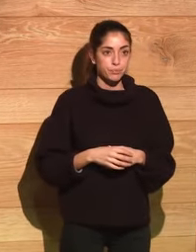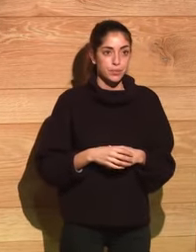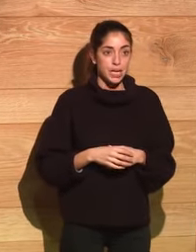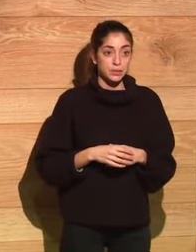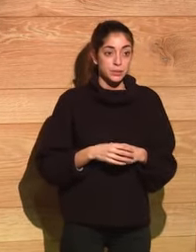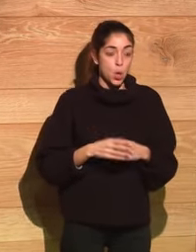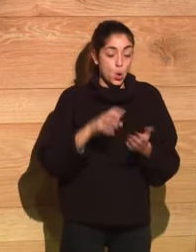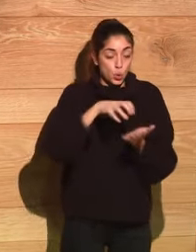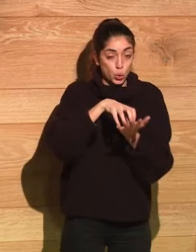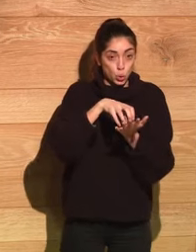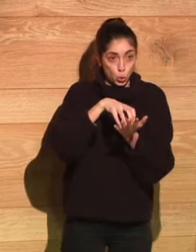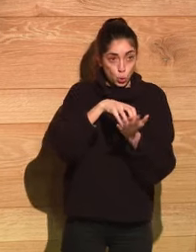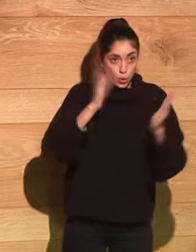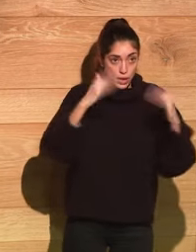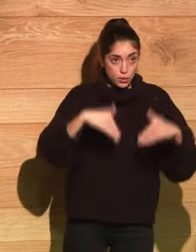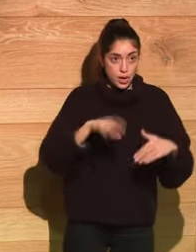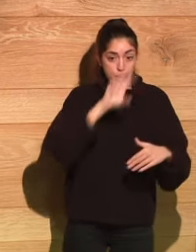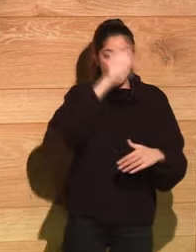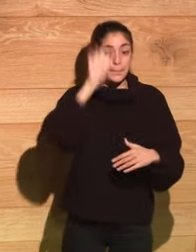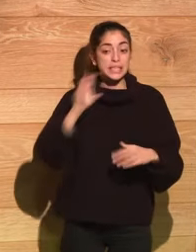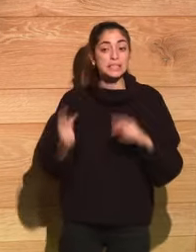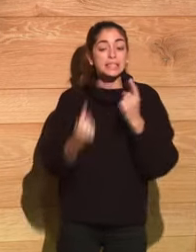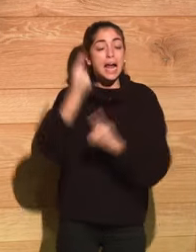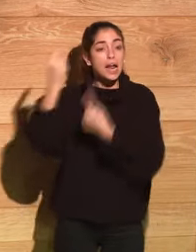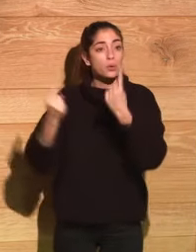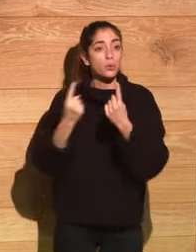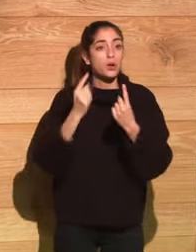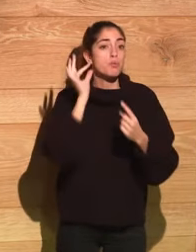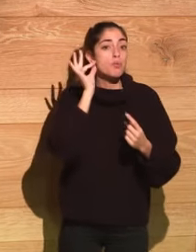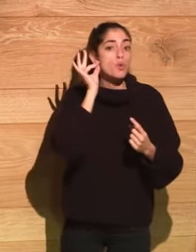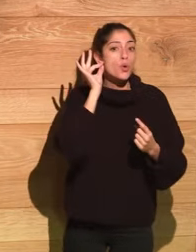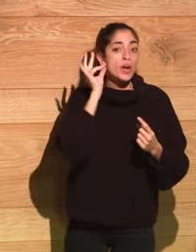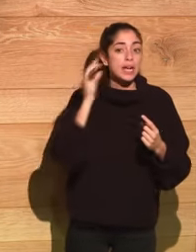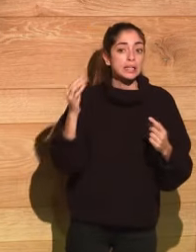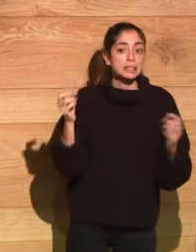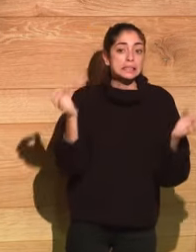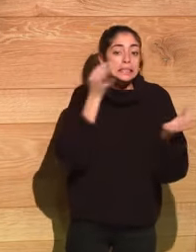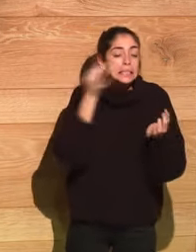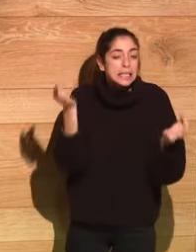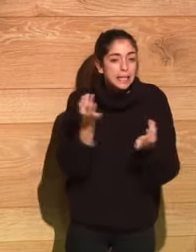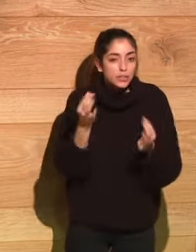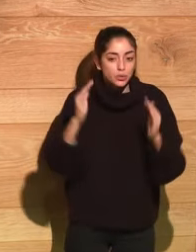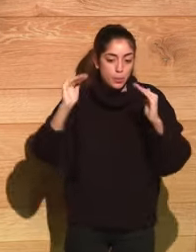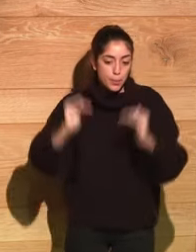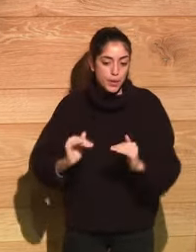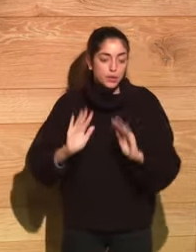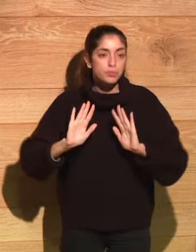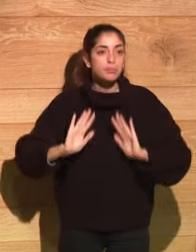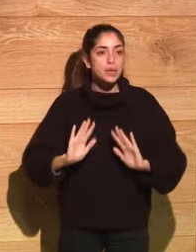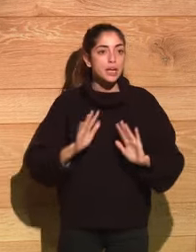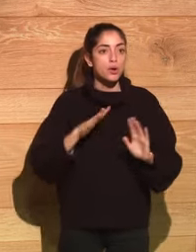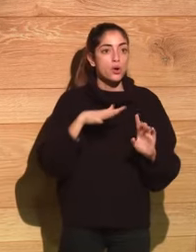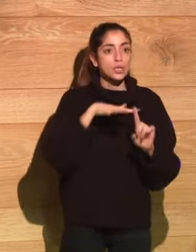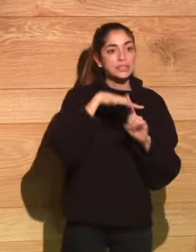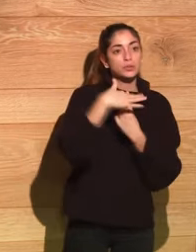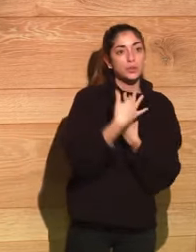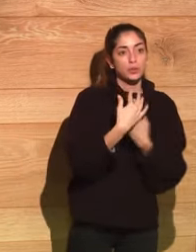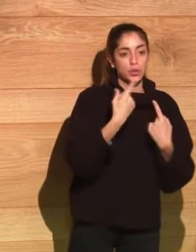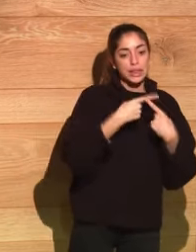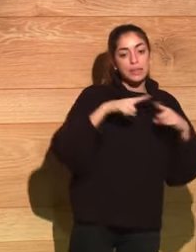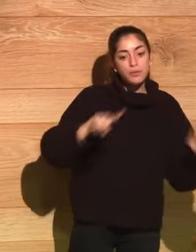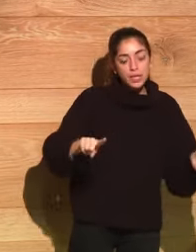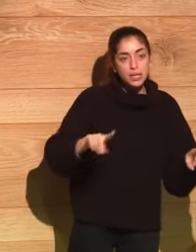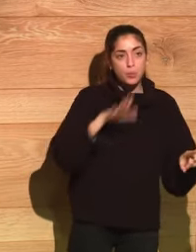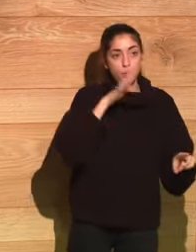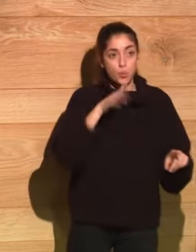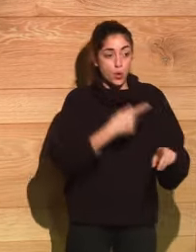Sin duda, en algunos países la mujer corre menos peligros, pero en todo caso, el hecho es diferente. La extrema y